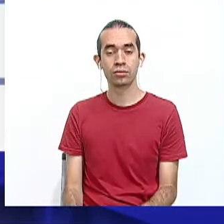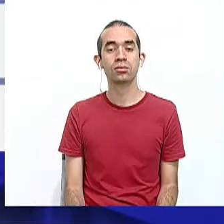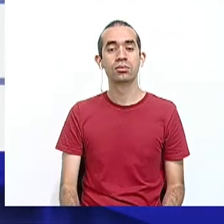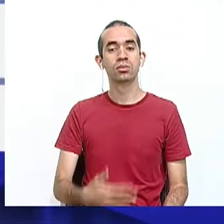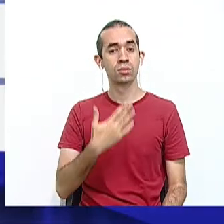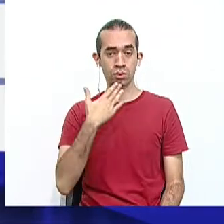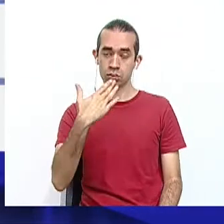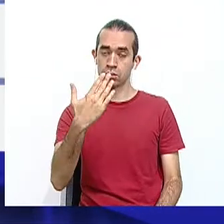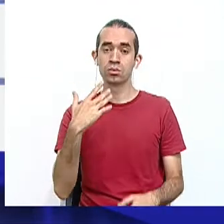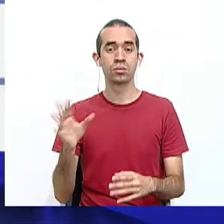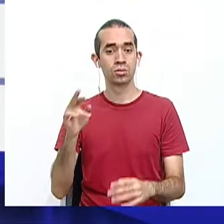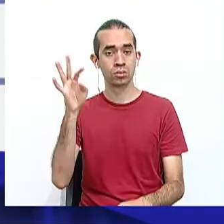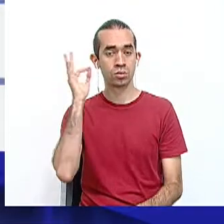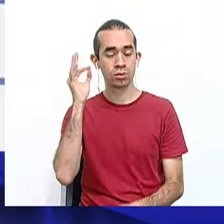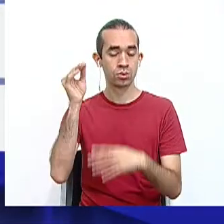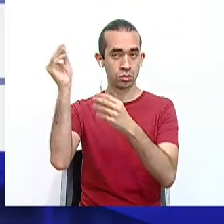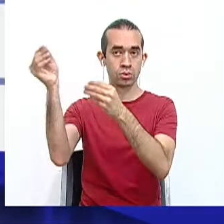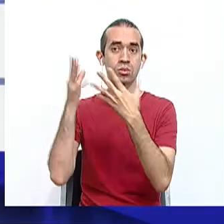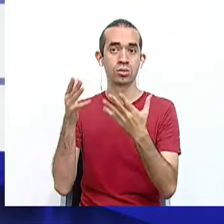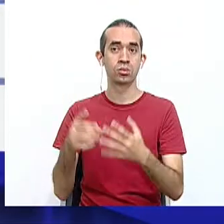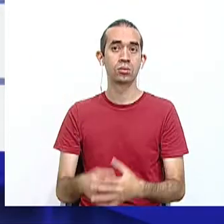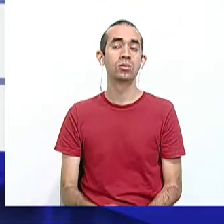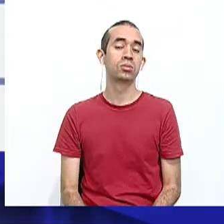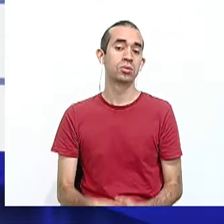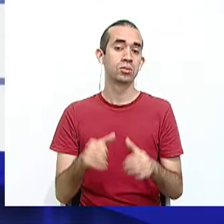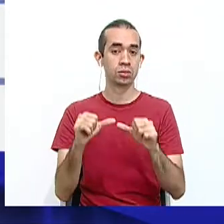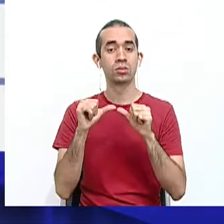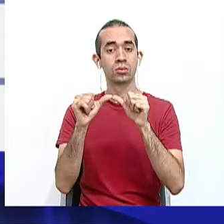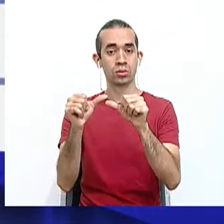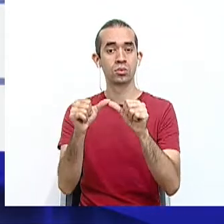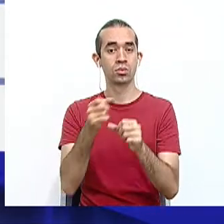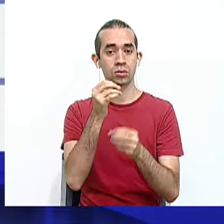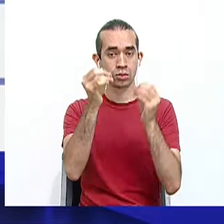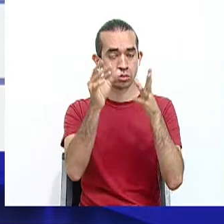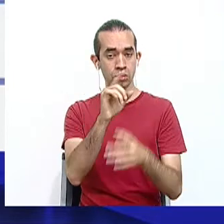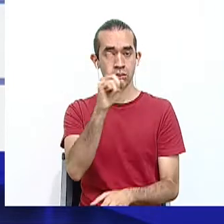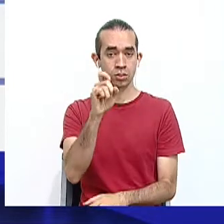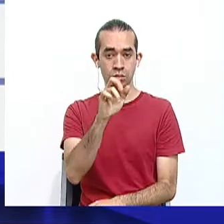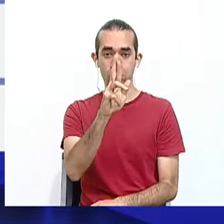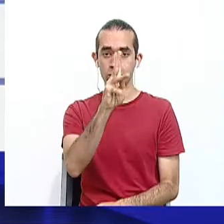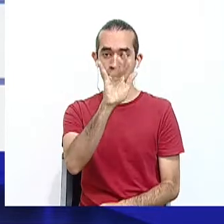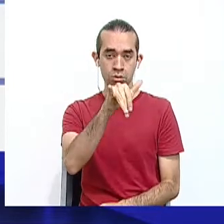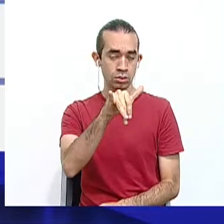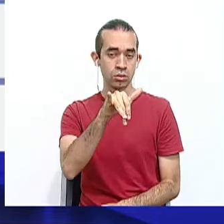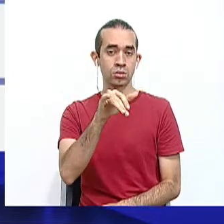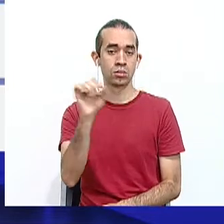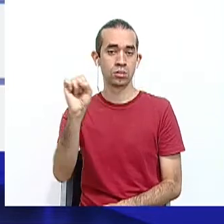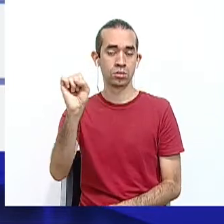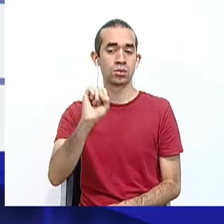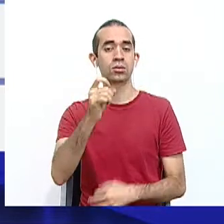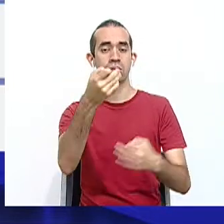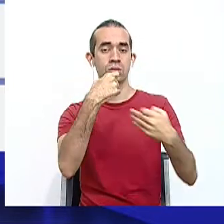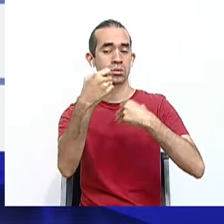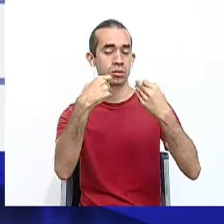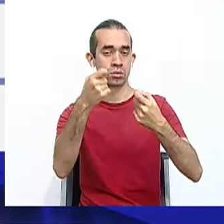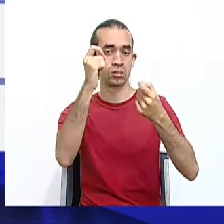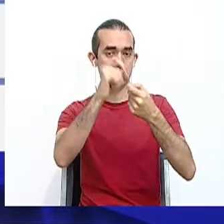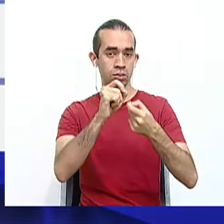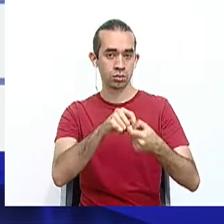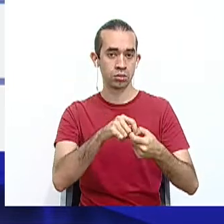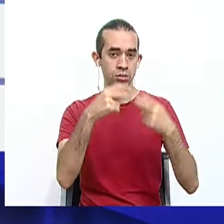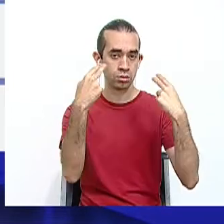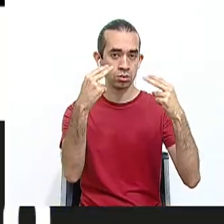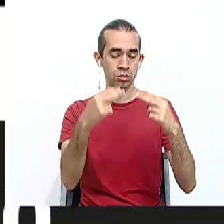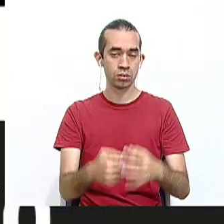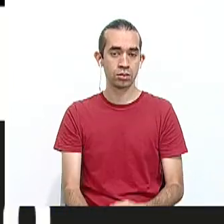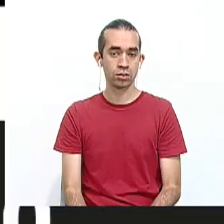Muchísimas gracias, compañera, por esta información, y volvemos nuevamente con la profesora Seidy Salazar, quien nos va a hablar detalles sobre esta noticia.